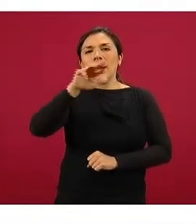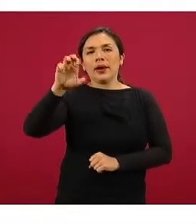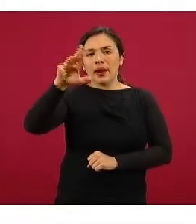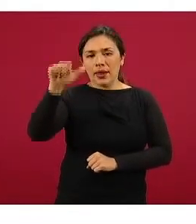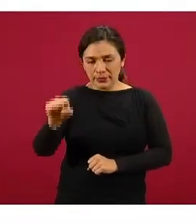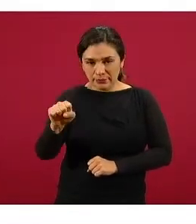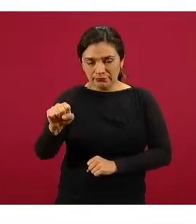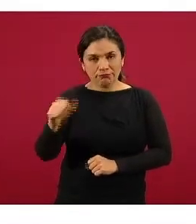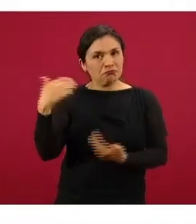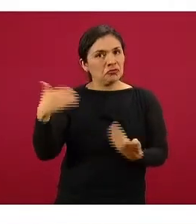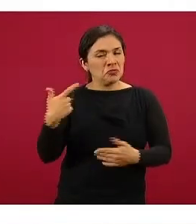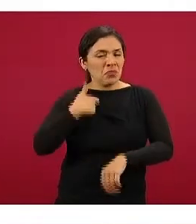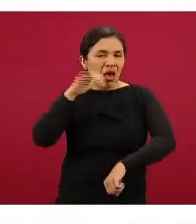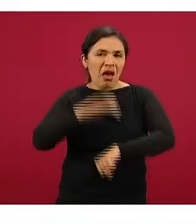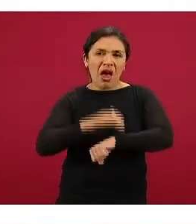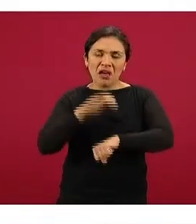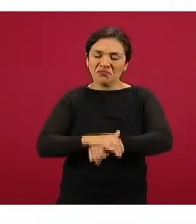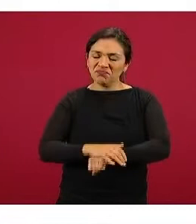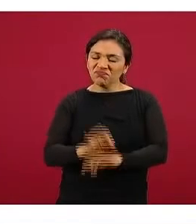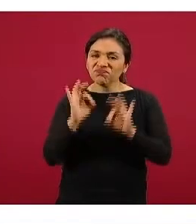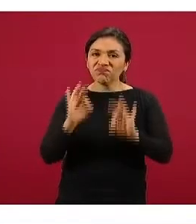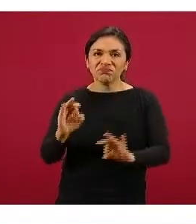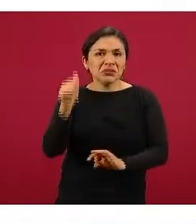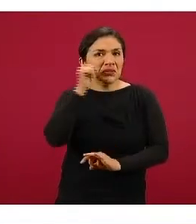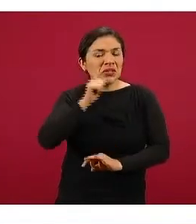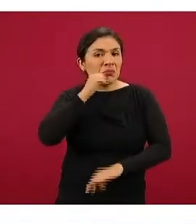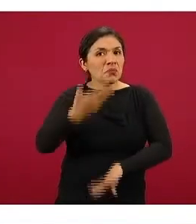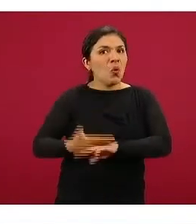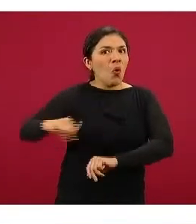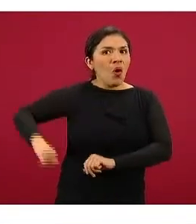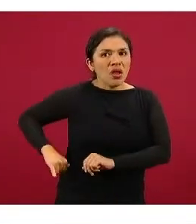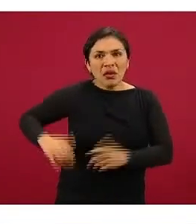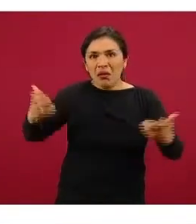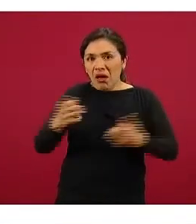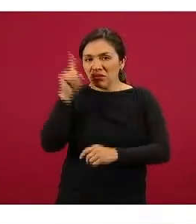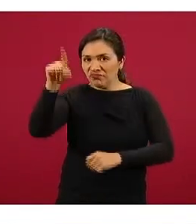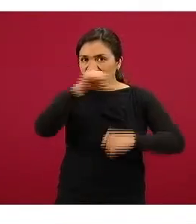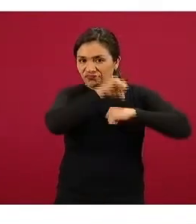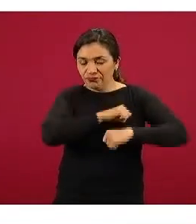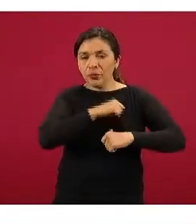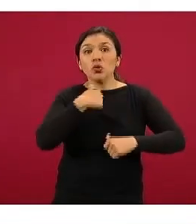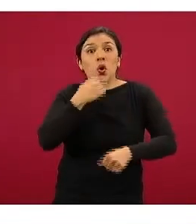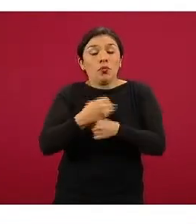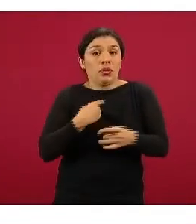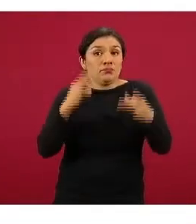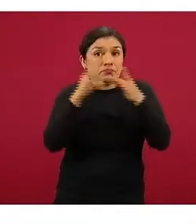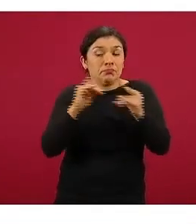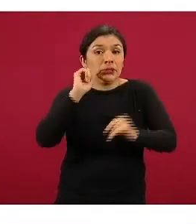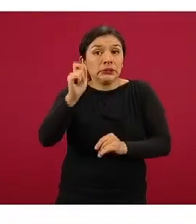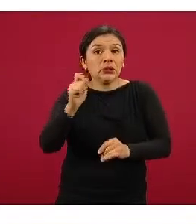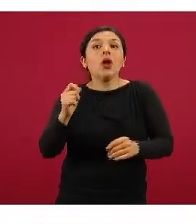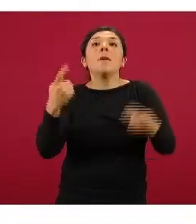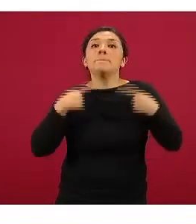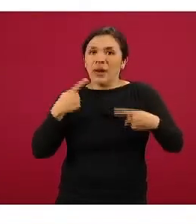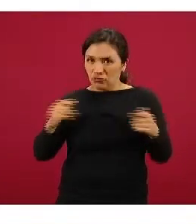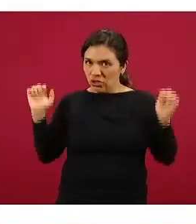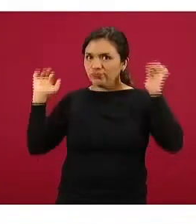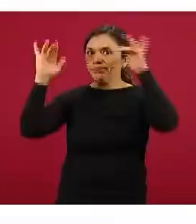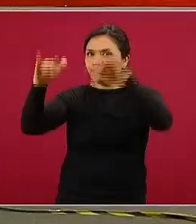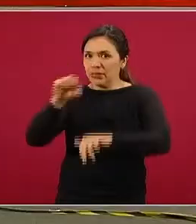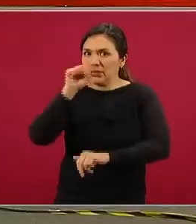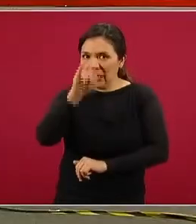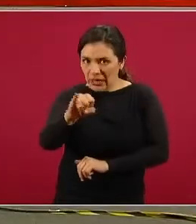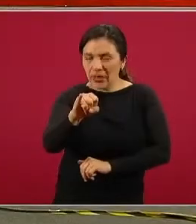López, excelente amigo y quien ha estado muy interesado en que se lleve allá. Hago la aclaración que va a ser presencial